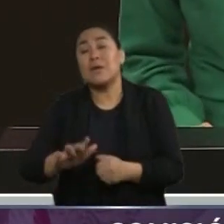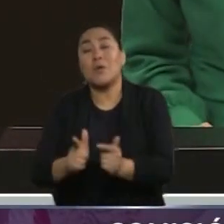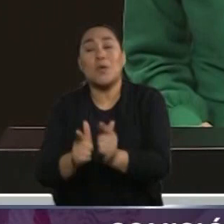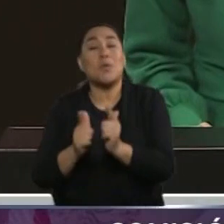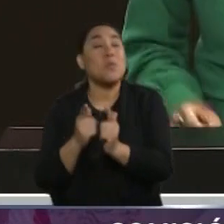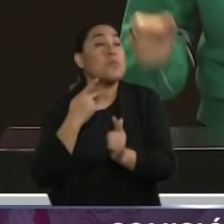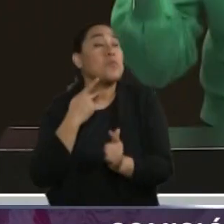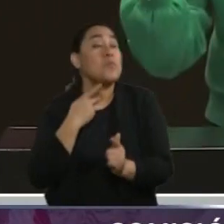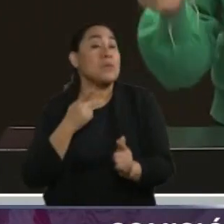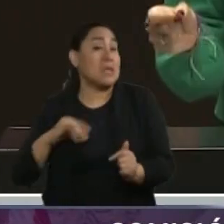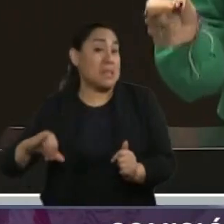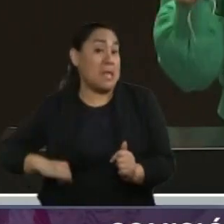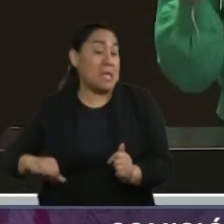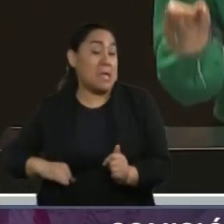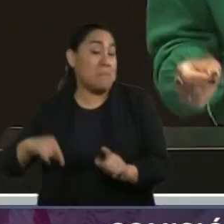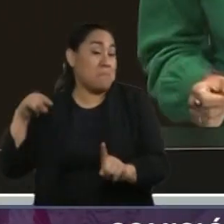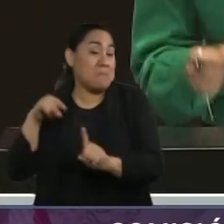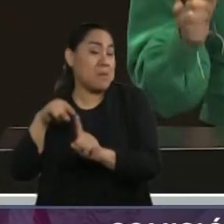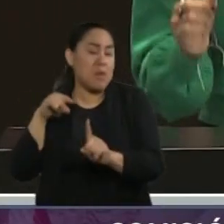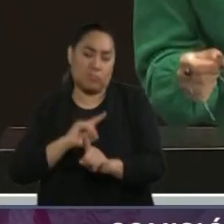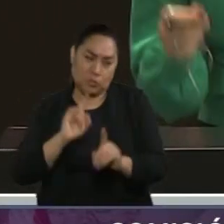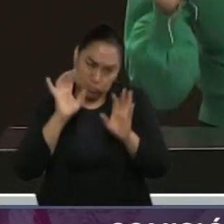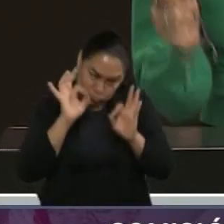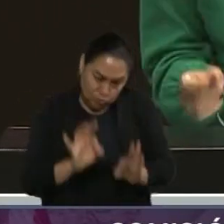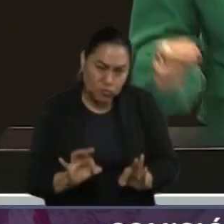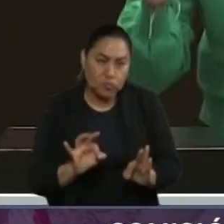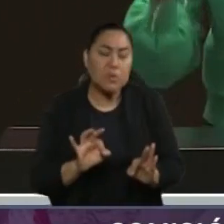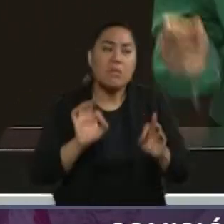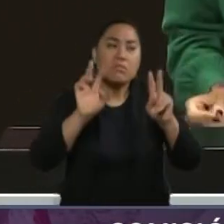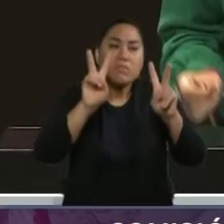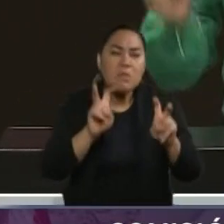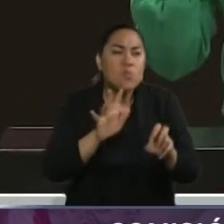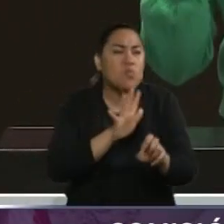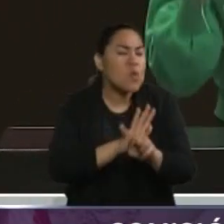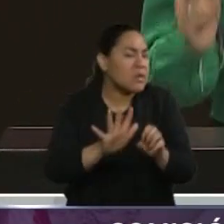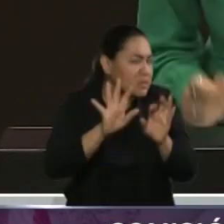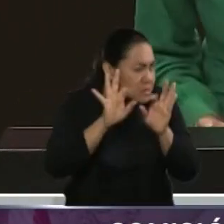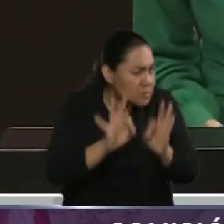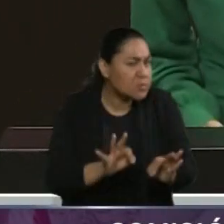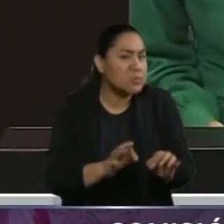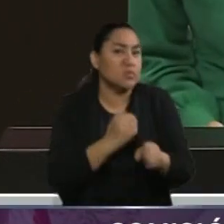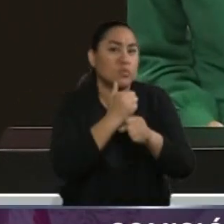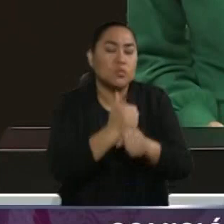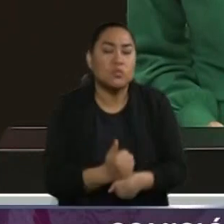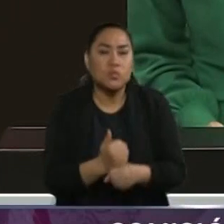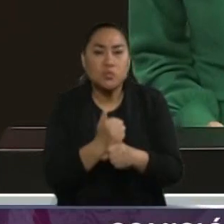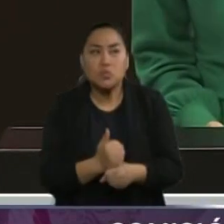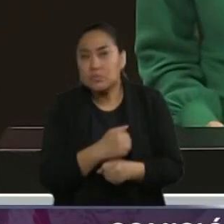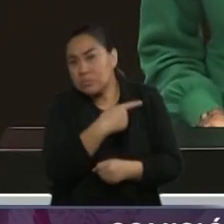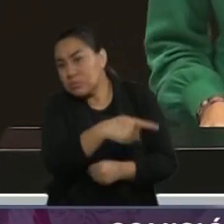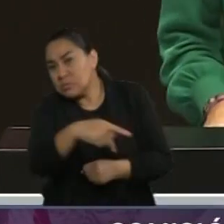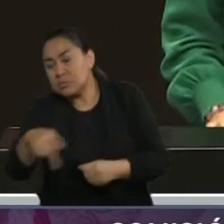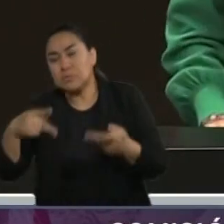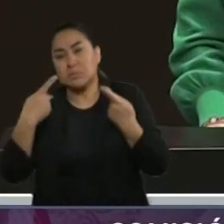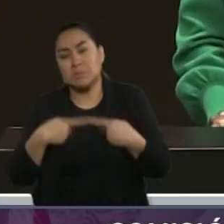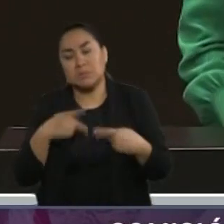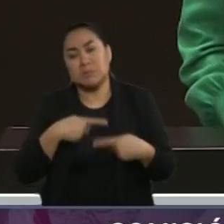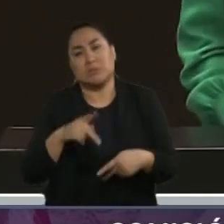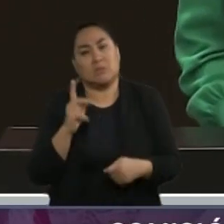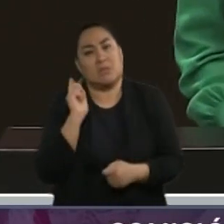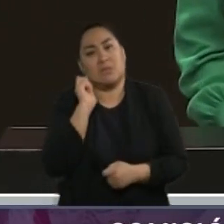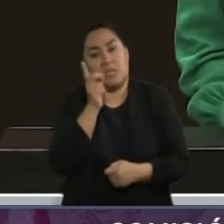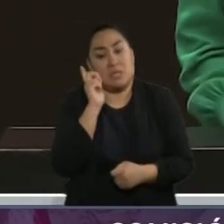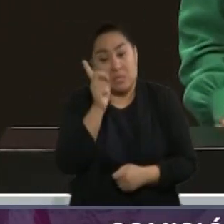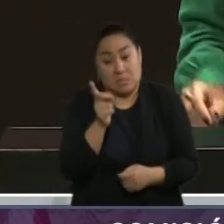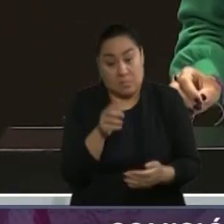políticos sino en temas que afectan de manera real la vida diaria de las personas como este